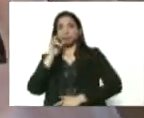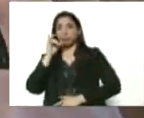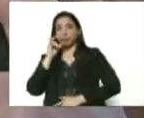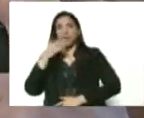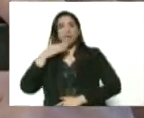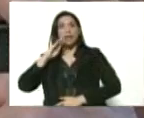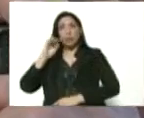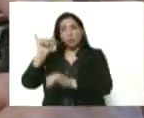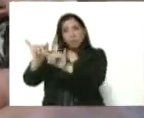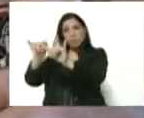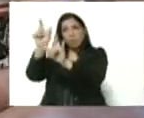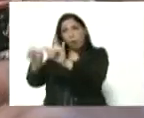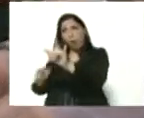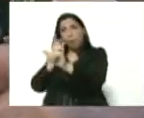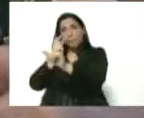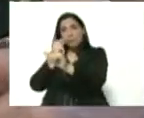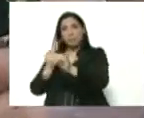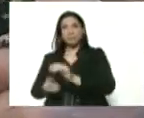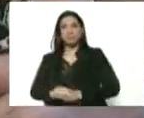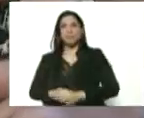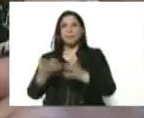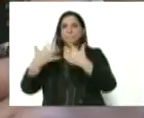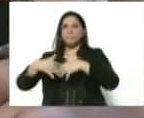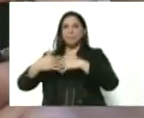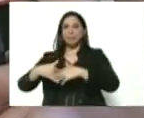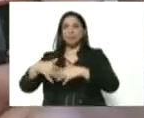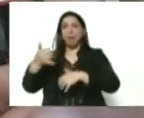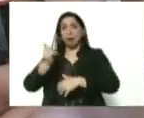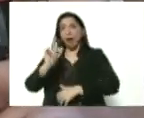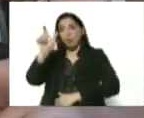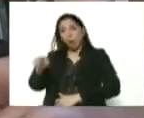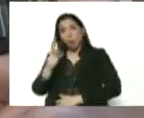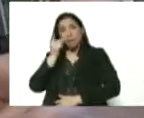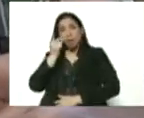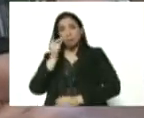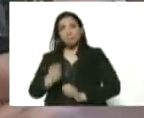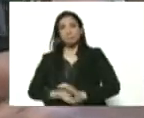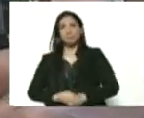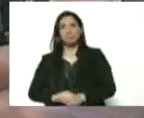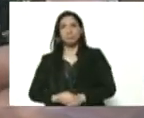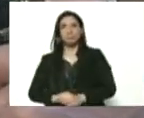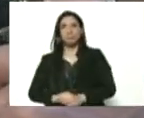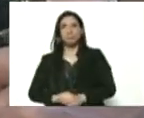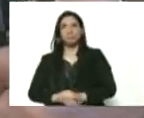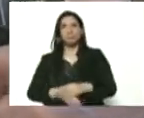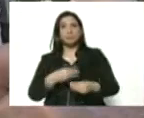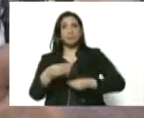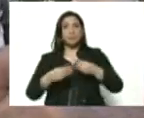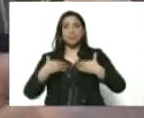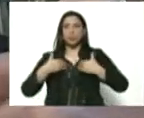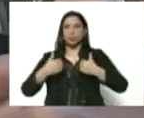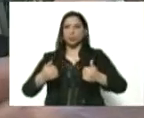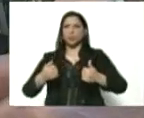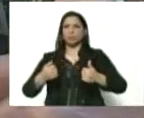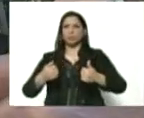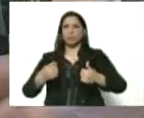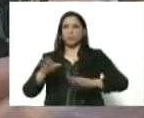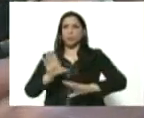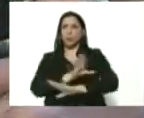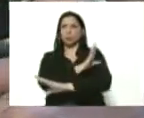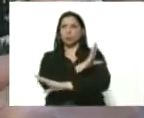de Silvercoop. Aquí está el señor Jordan Goodrow haciendo la seguridad en el